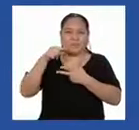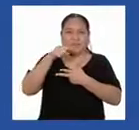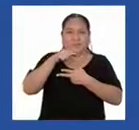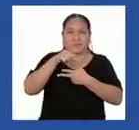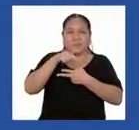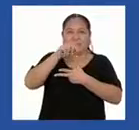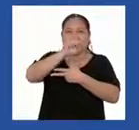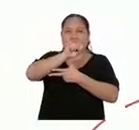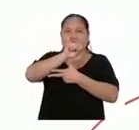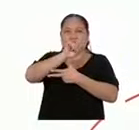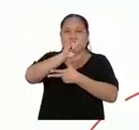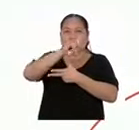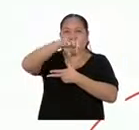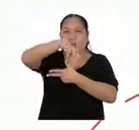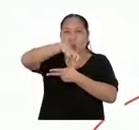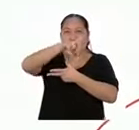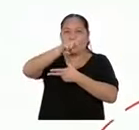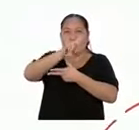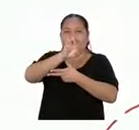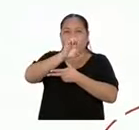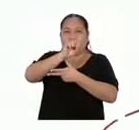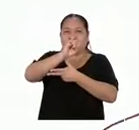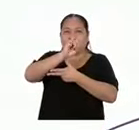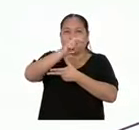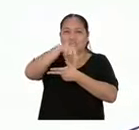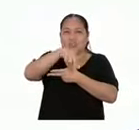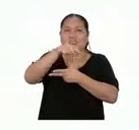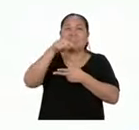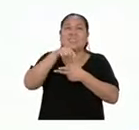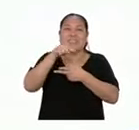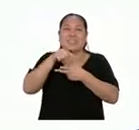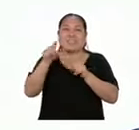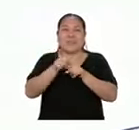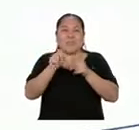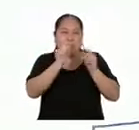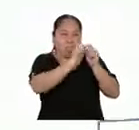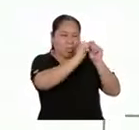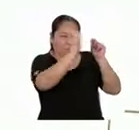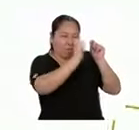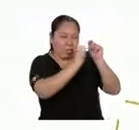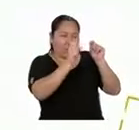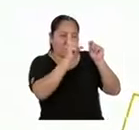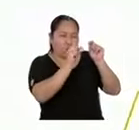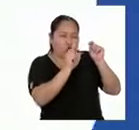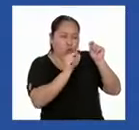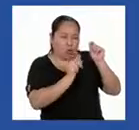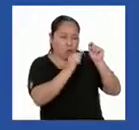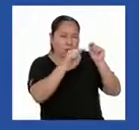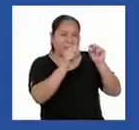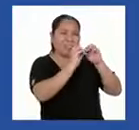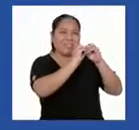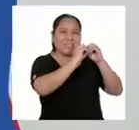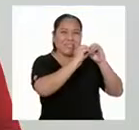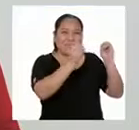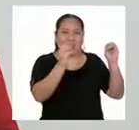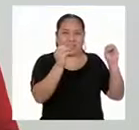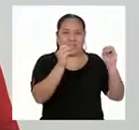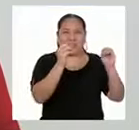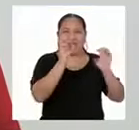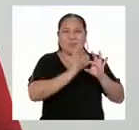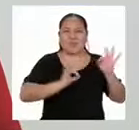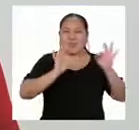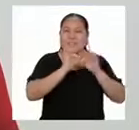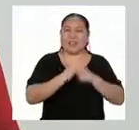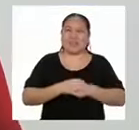de la supresión. Muy bien, ya tienes subrayada tu idea principal. Creo